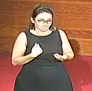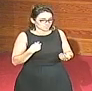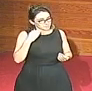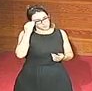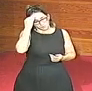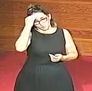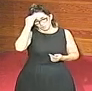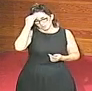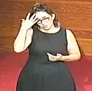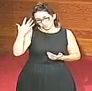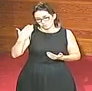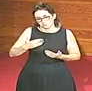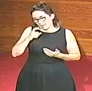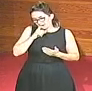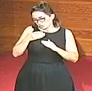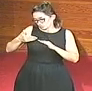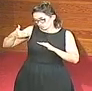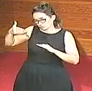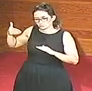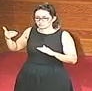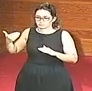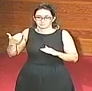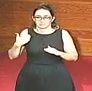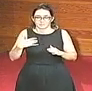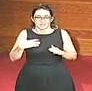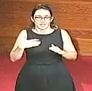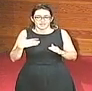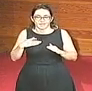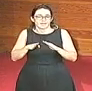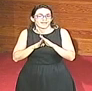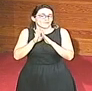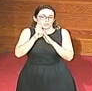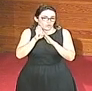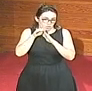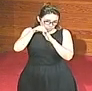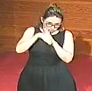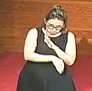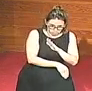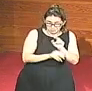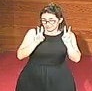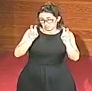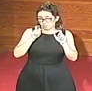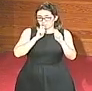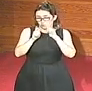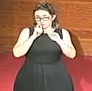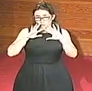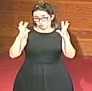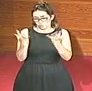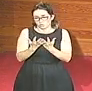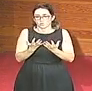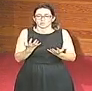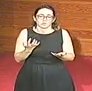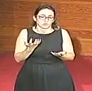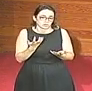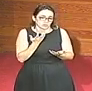en los últimos años ha habido una gran involución en todo el mundo del periodismo. sobre todo las libertades también de